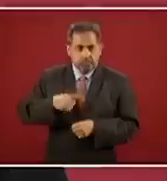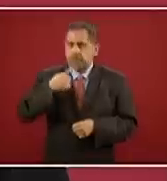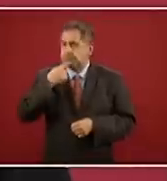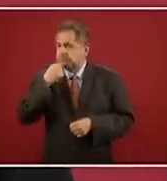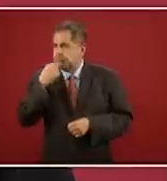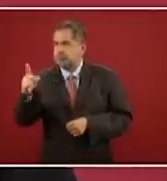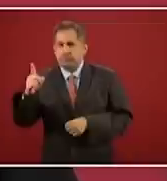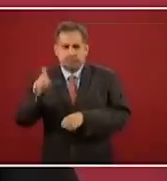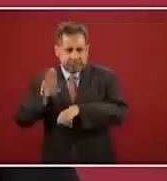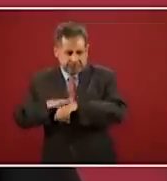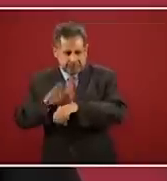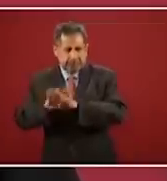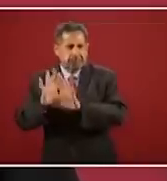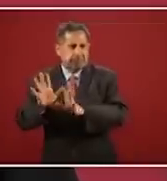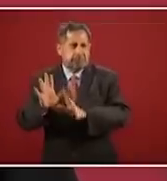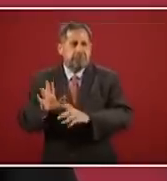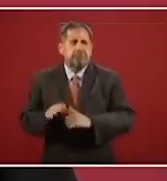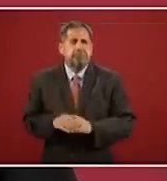denunciado